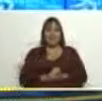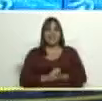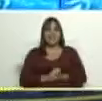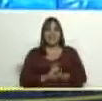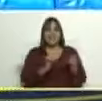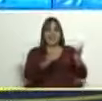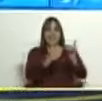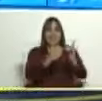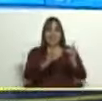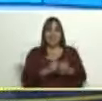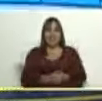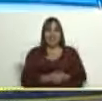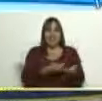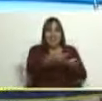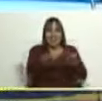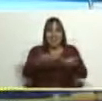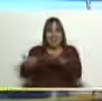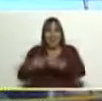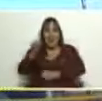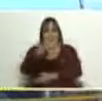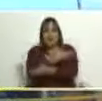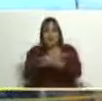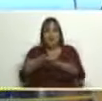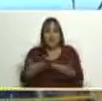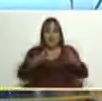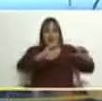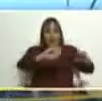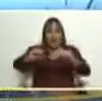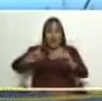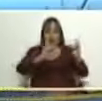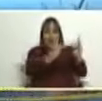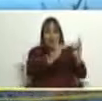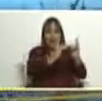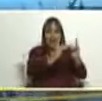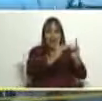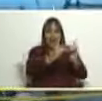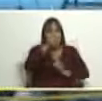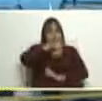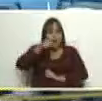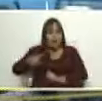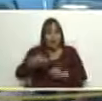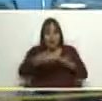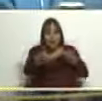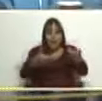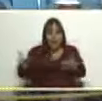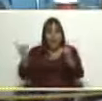La distribución de 1 millón de colchones para la cama del pueblo.